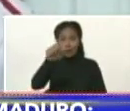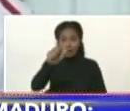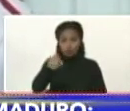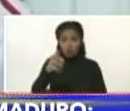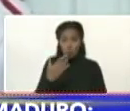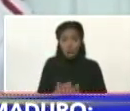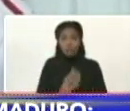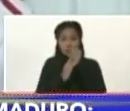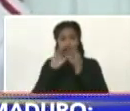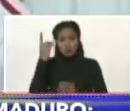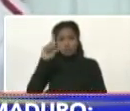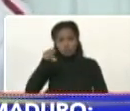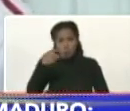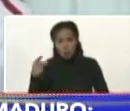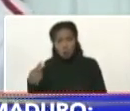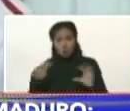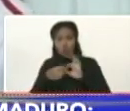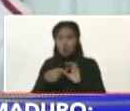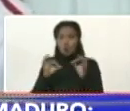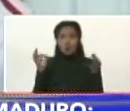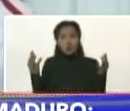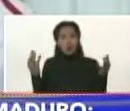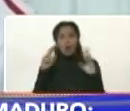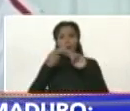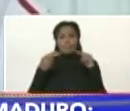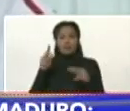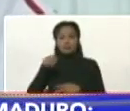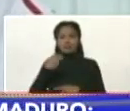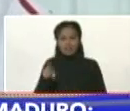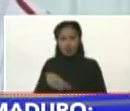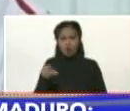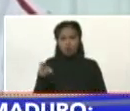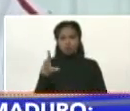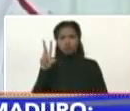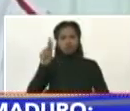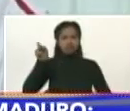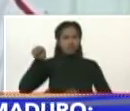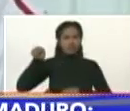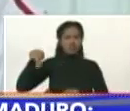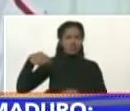dirigir Bolivia en unión, en armonía, en paz? ¡Jamás!